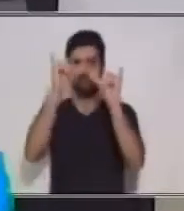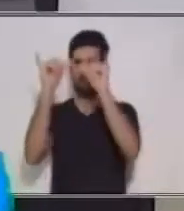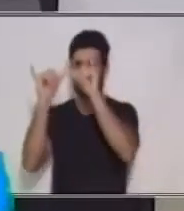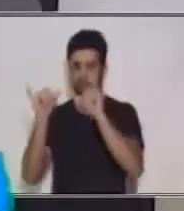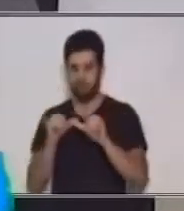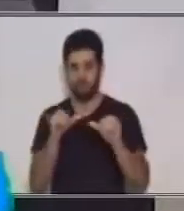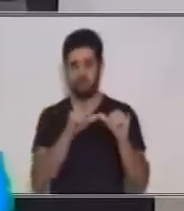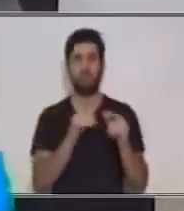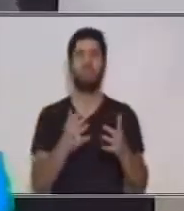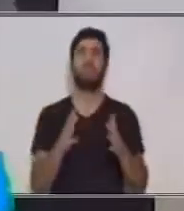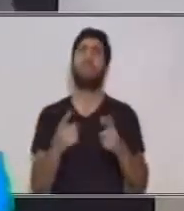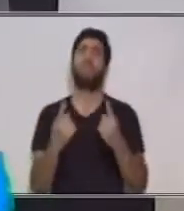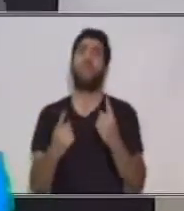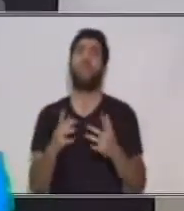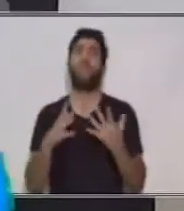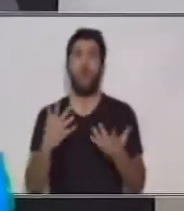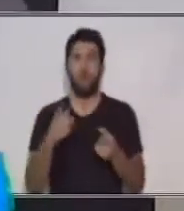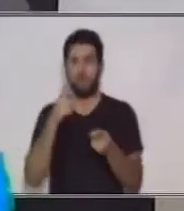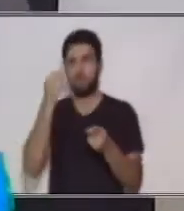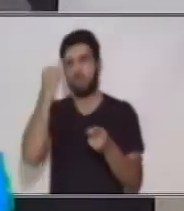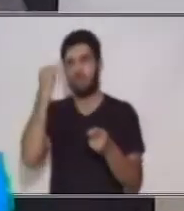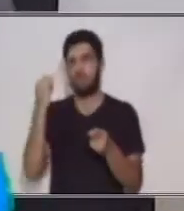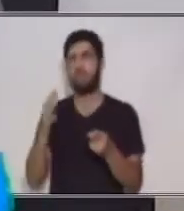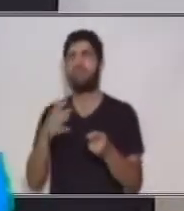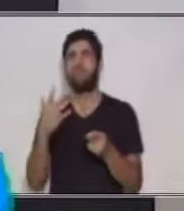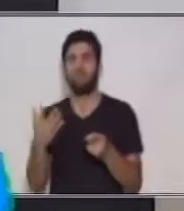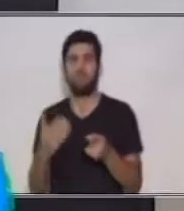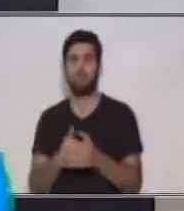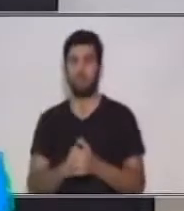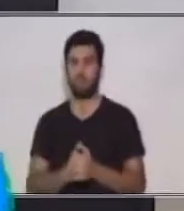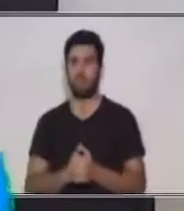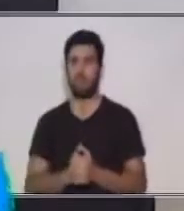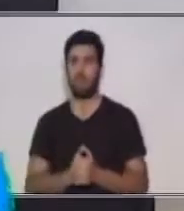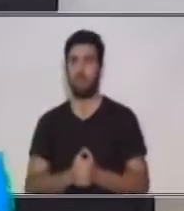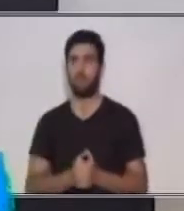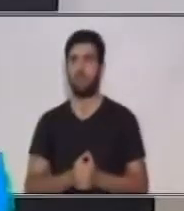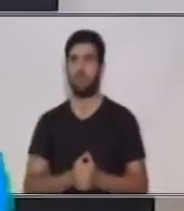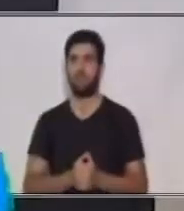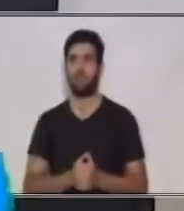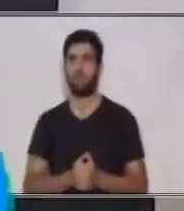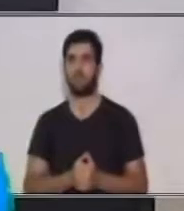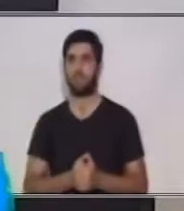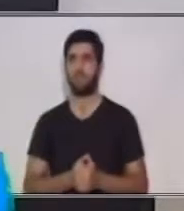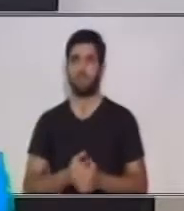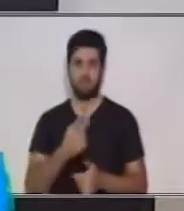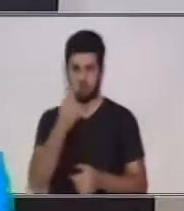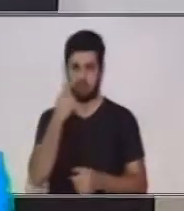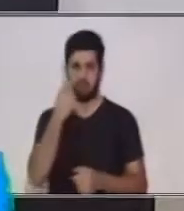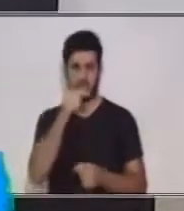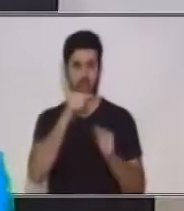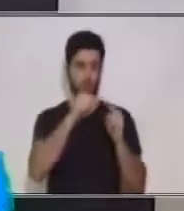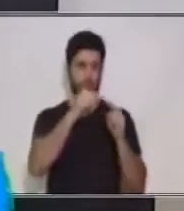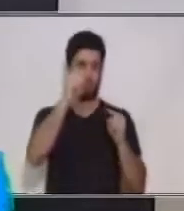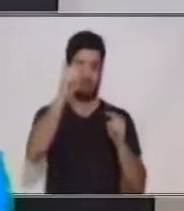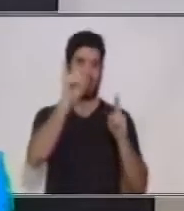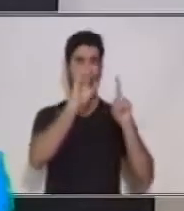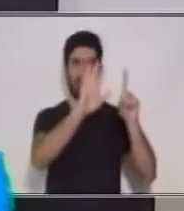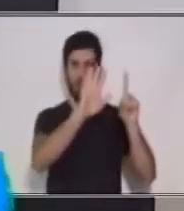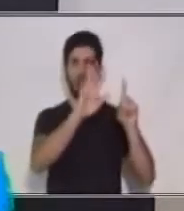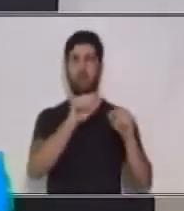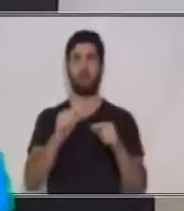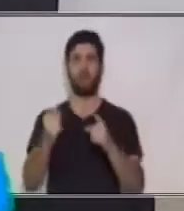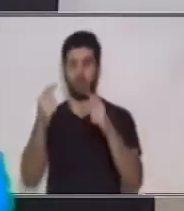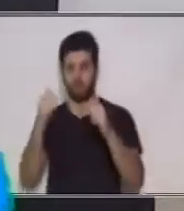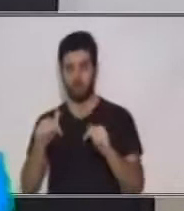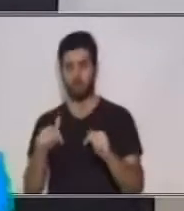Entonces imaginemos que yo les doy solamente estos dos datos. Voy a decir que esto mide 6 centímetros y que esto